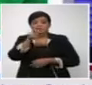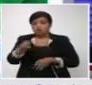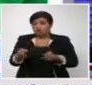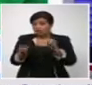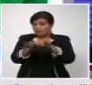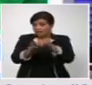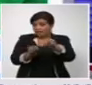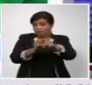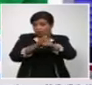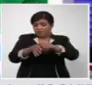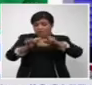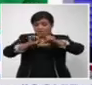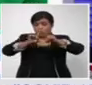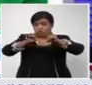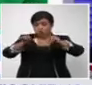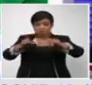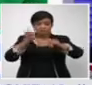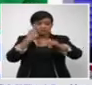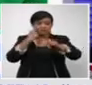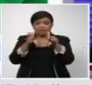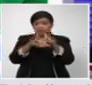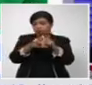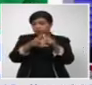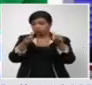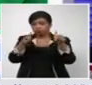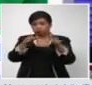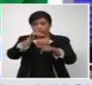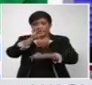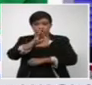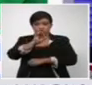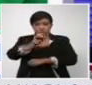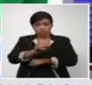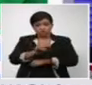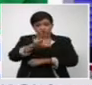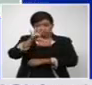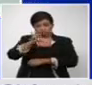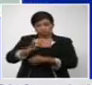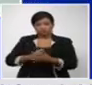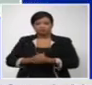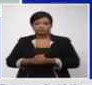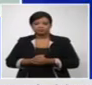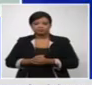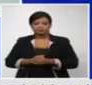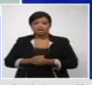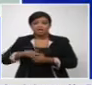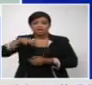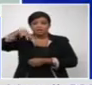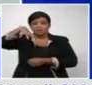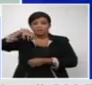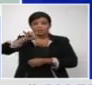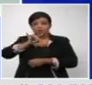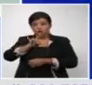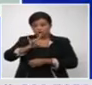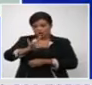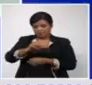cifra, 805, de Pinar del Río 9,